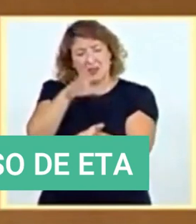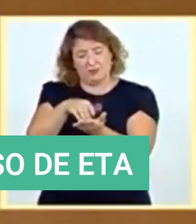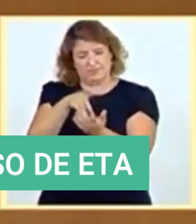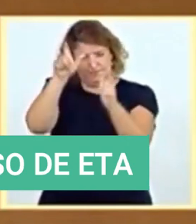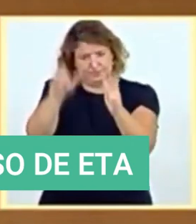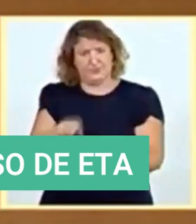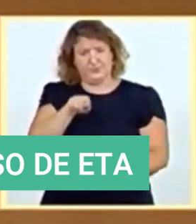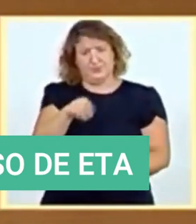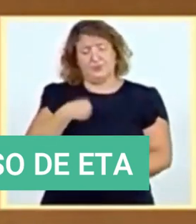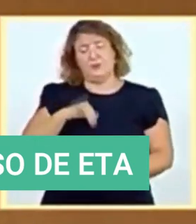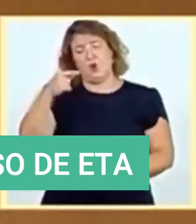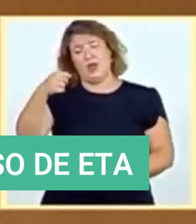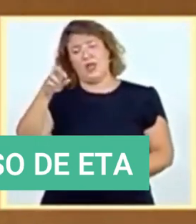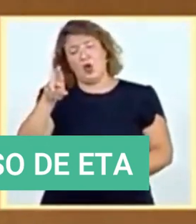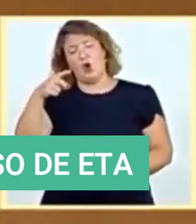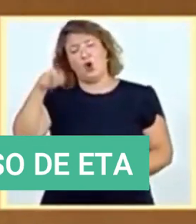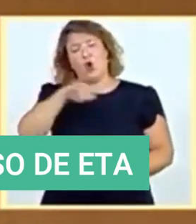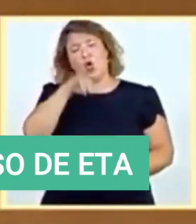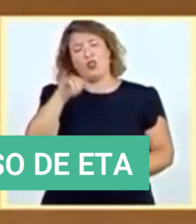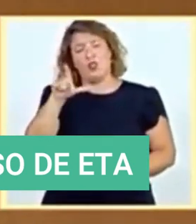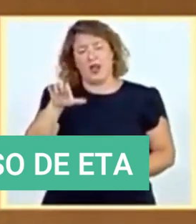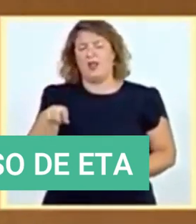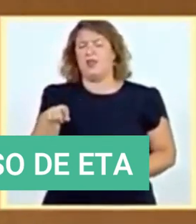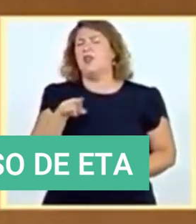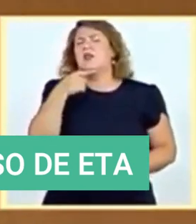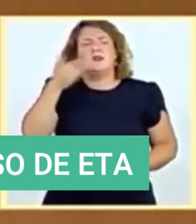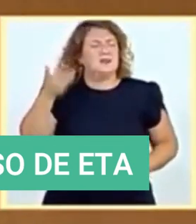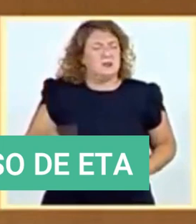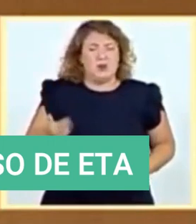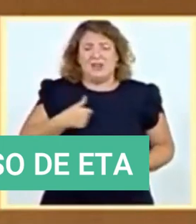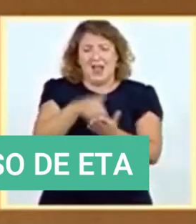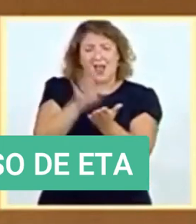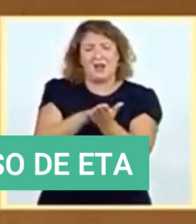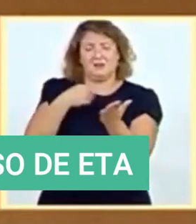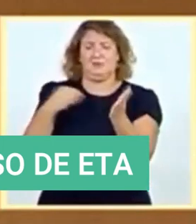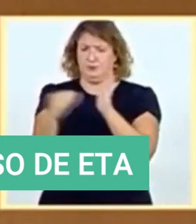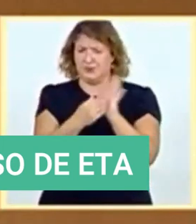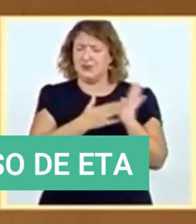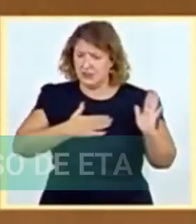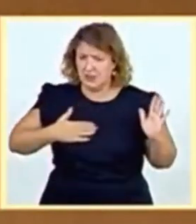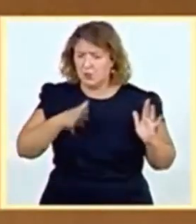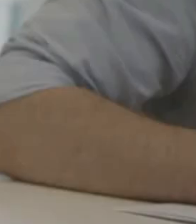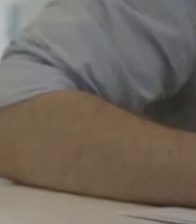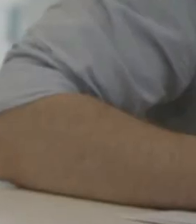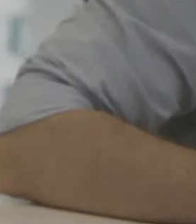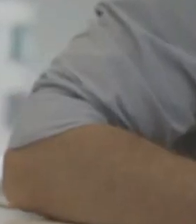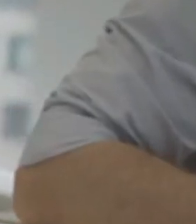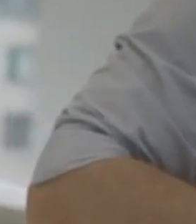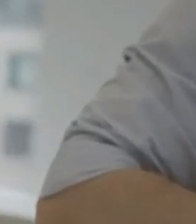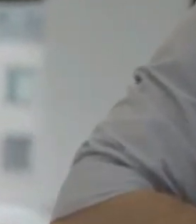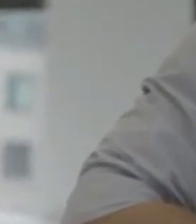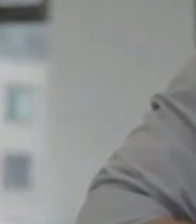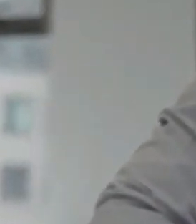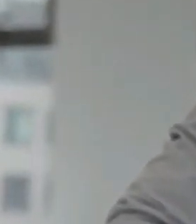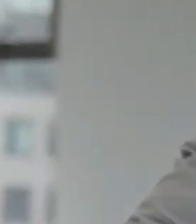González. Y esto creo que es importante que conste en acta, y así quiero hacerlo. Accede a